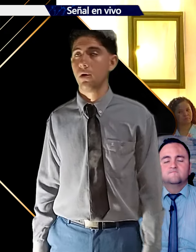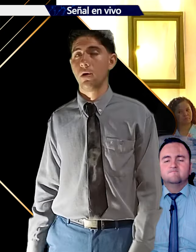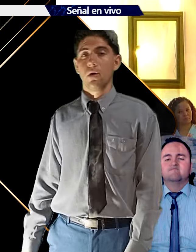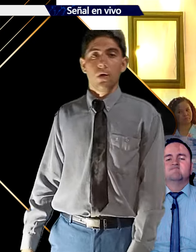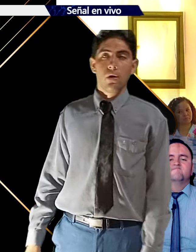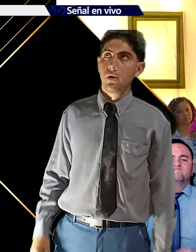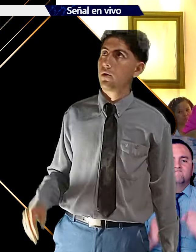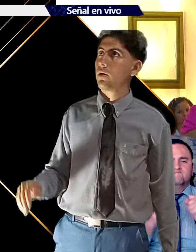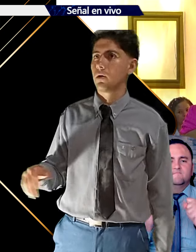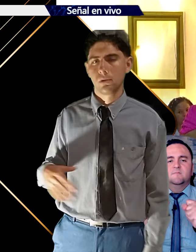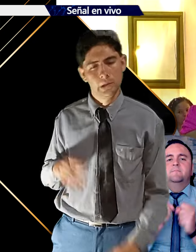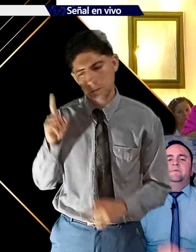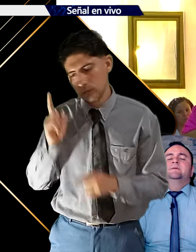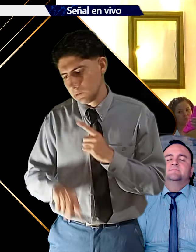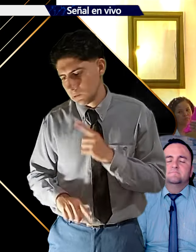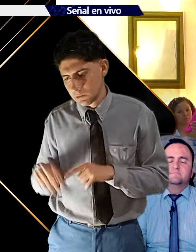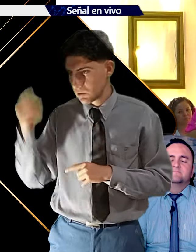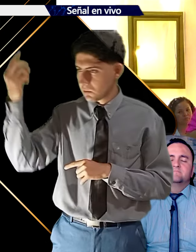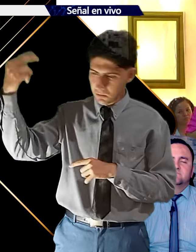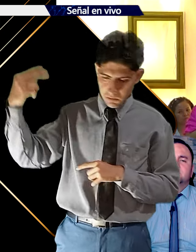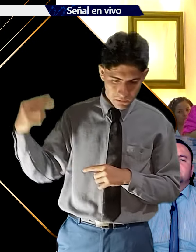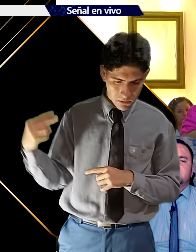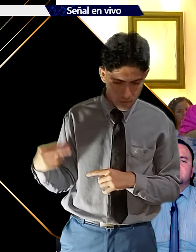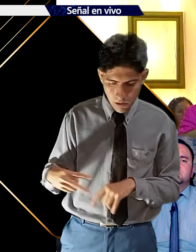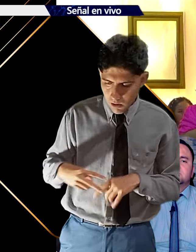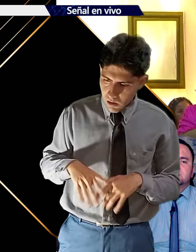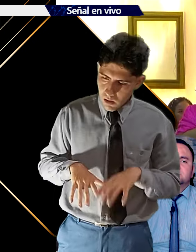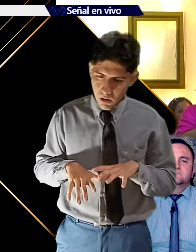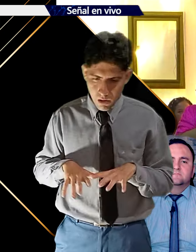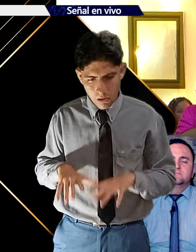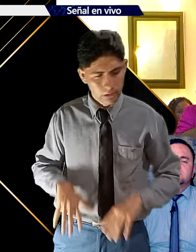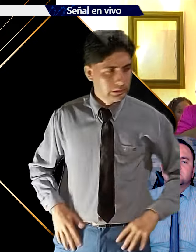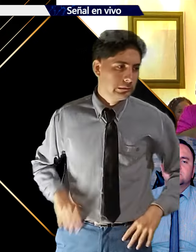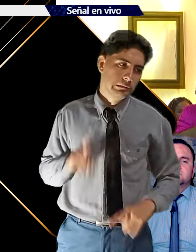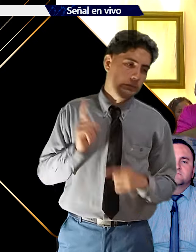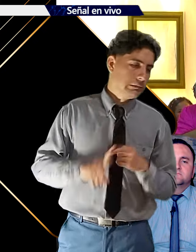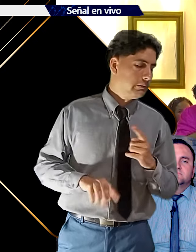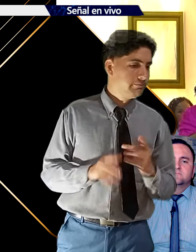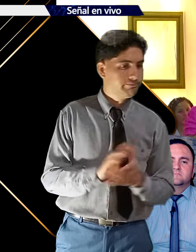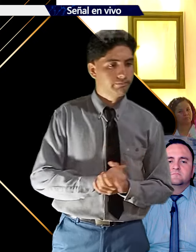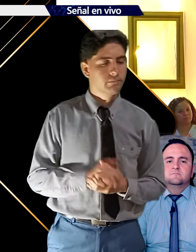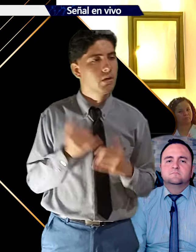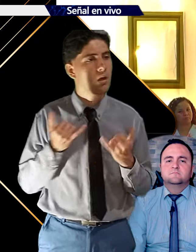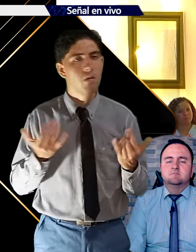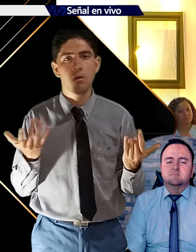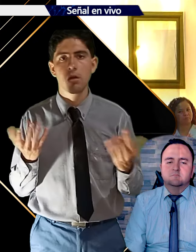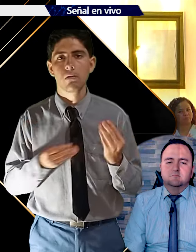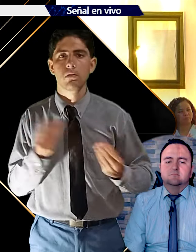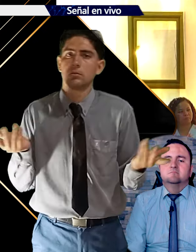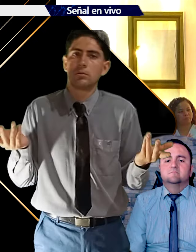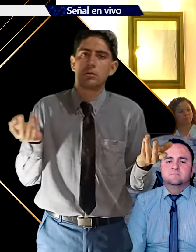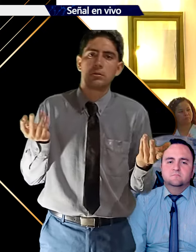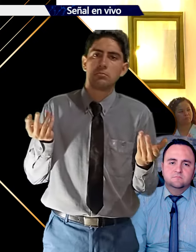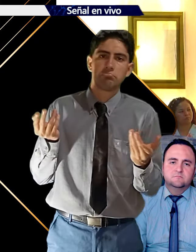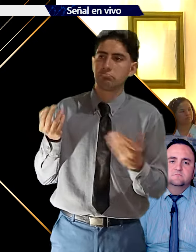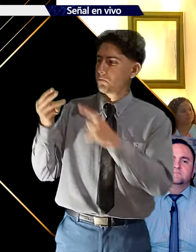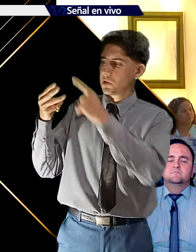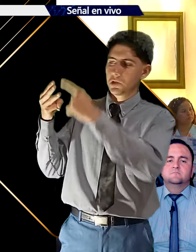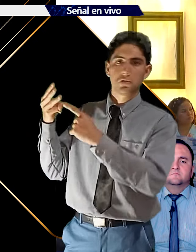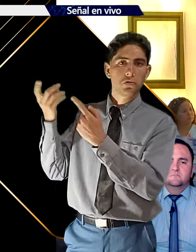la montaña, no pudieron llegar a la cima, gracias, no pudieron llegar. Entonces dice que se bajaron jadeando, cansados,